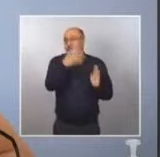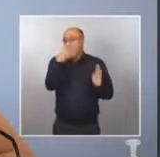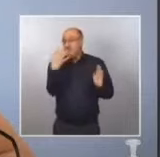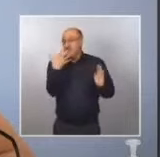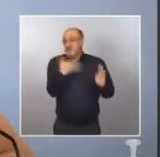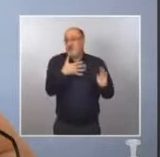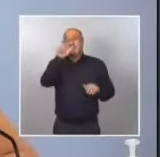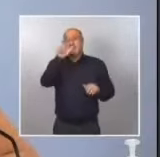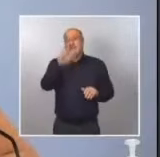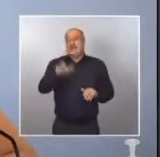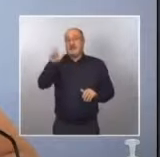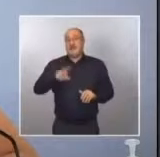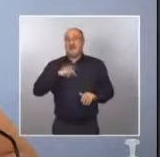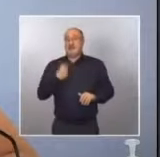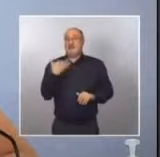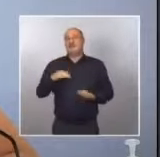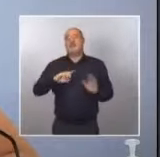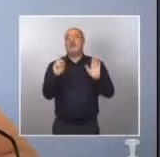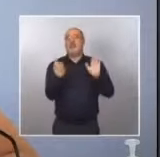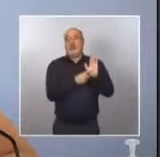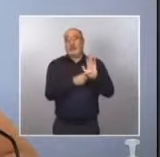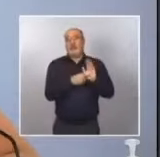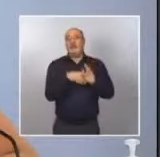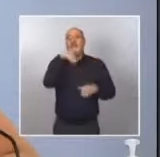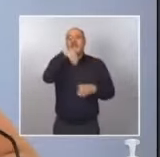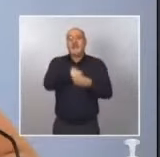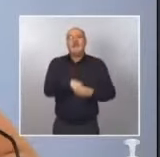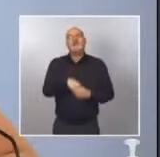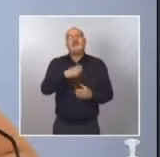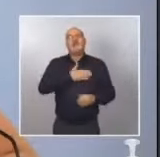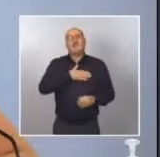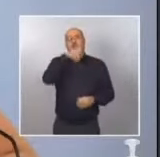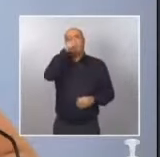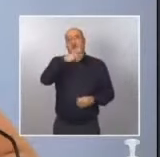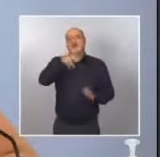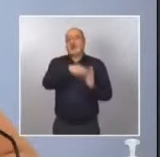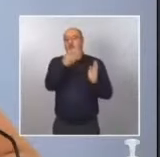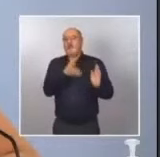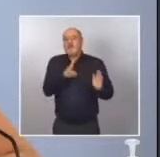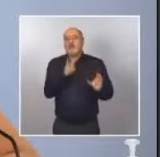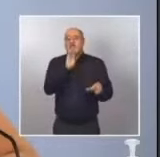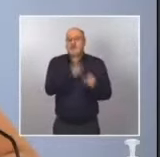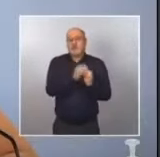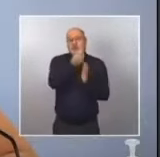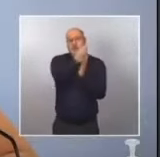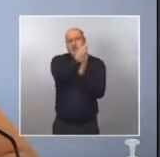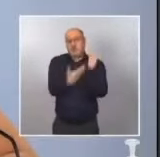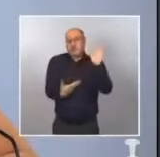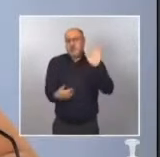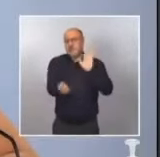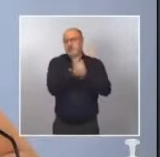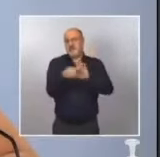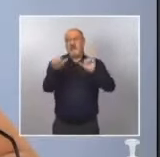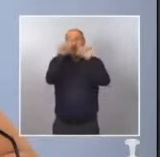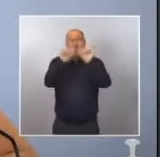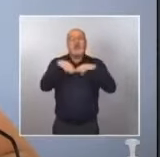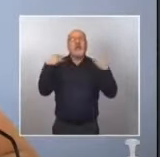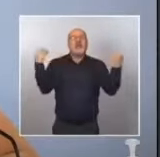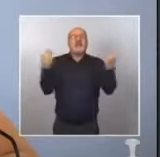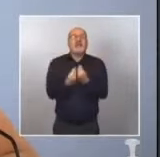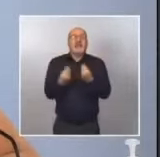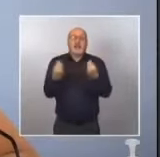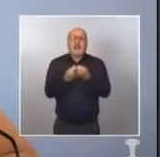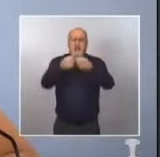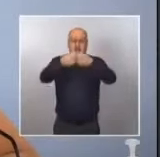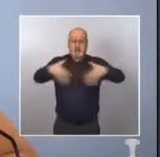que ese es un mérito pbi una batería importante de derechos de forma integral Eso quiere decir que incorporamos medidas de acción